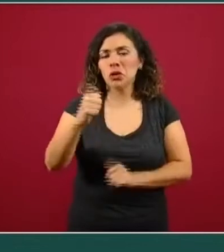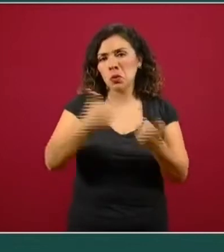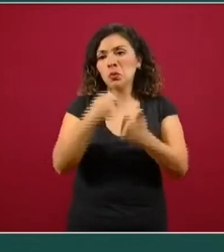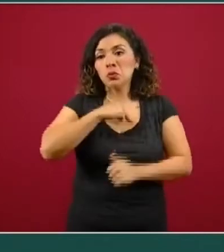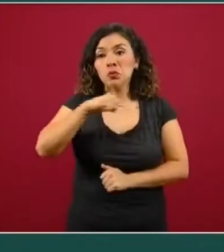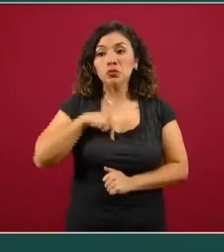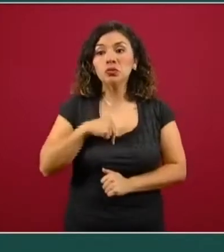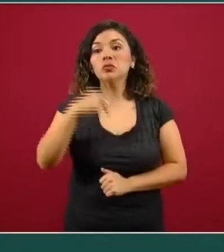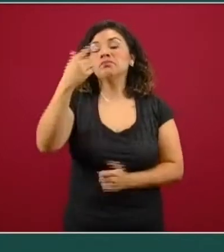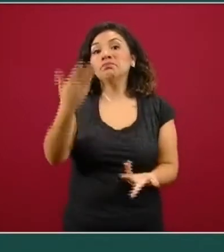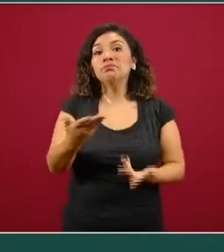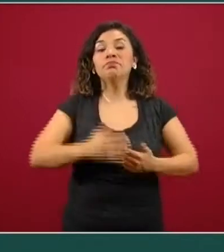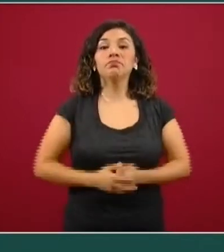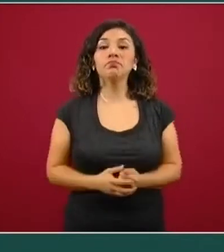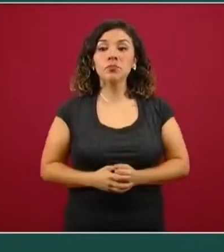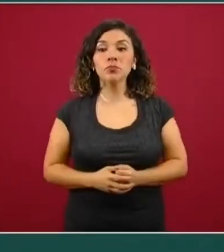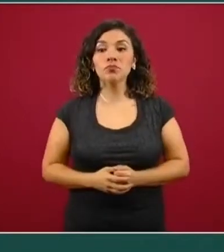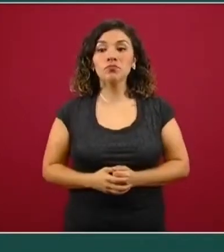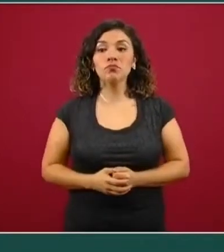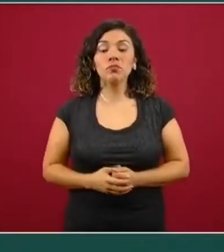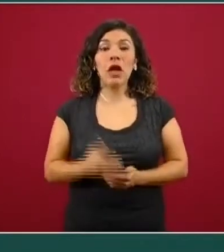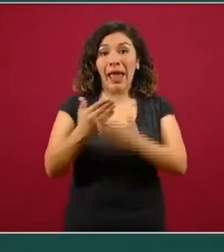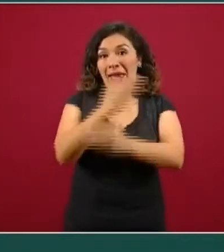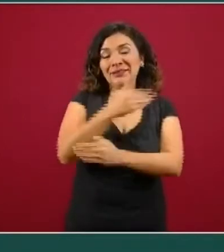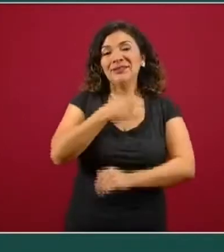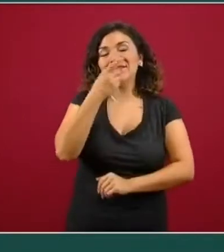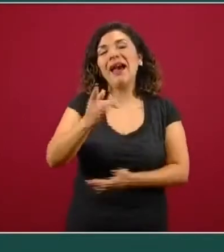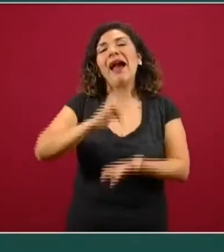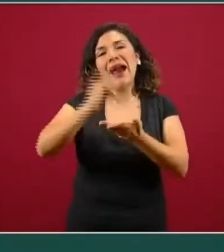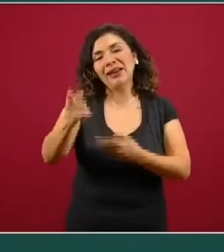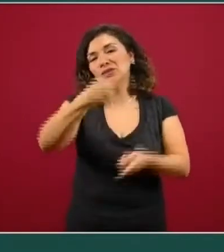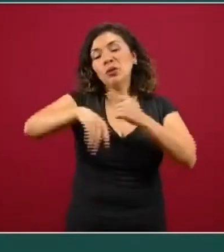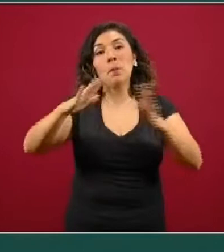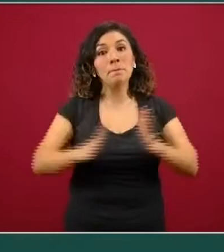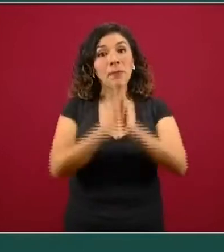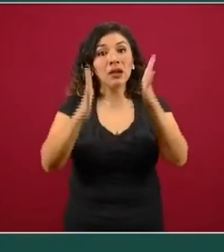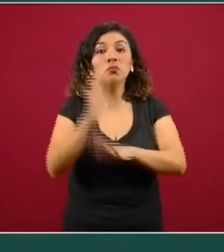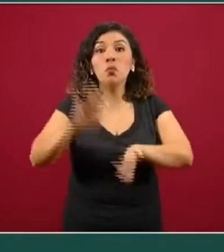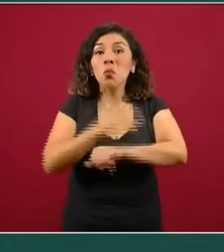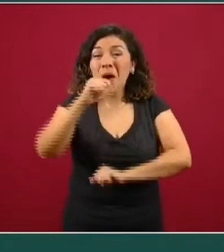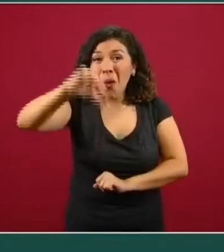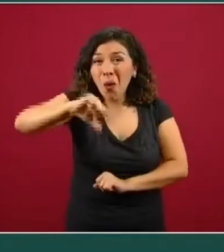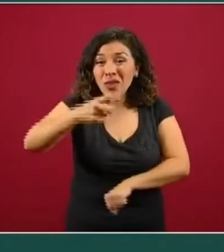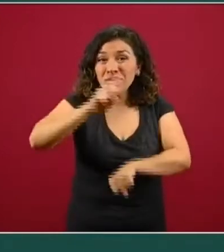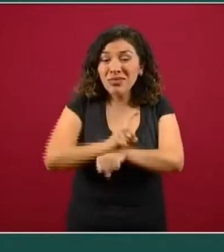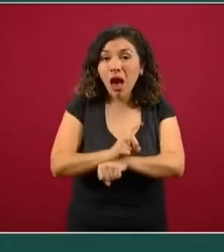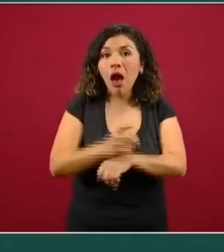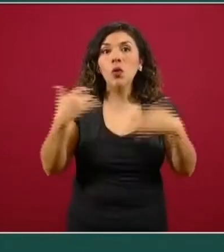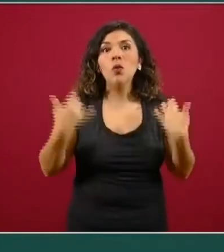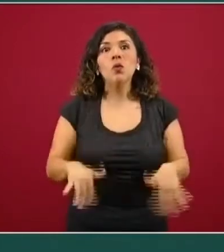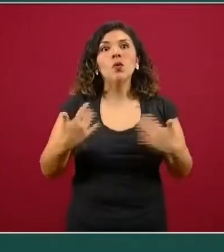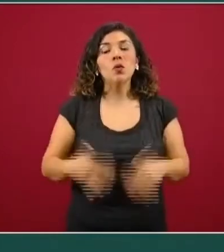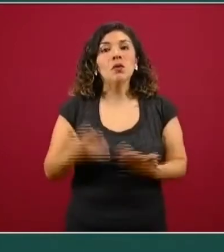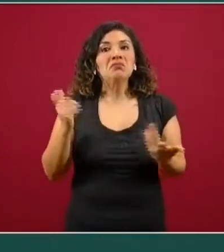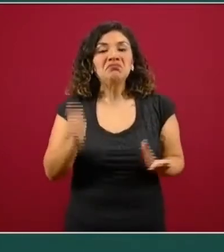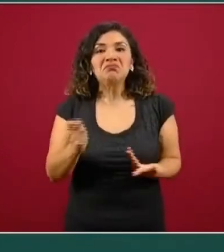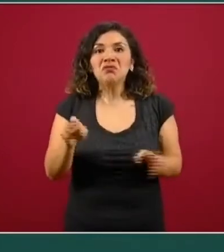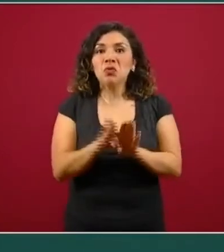con nosotros. De antemano les doy las gracias por su participación, porque al día de hoy hemos recibido